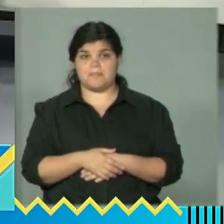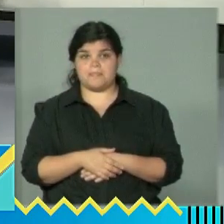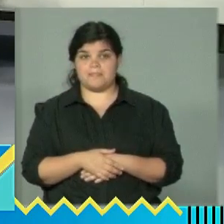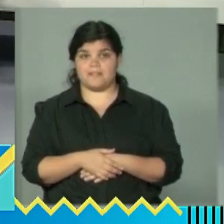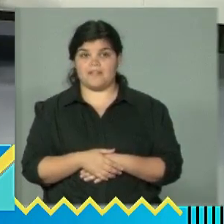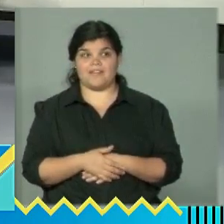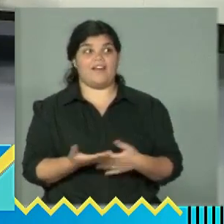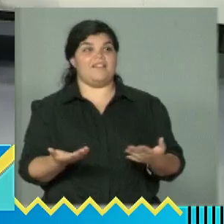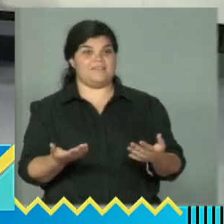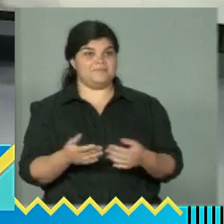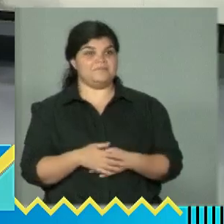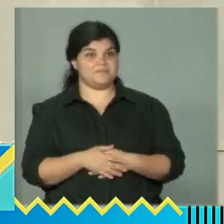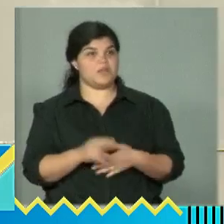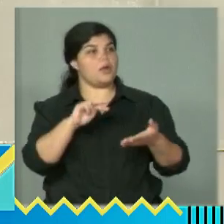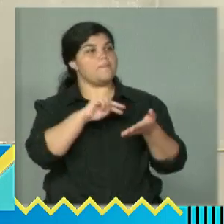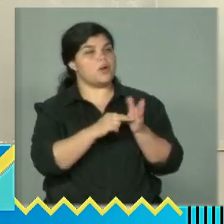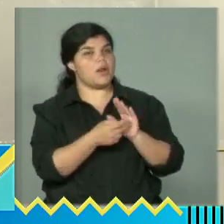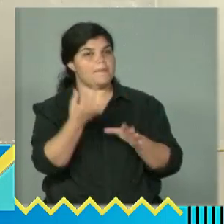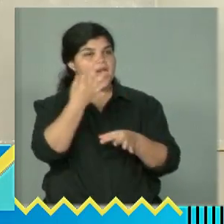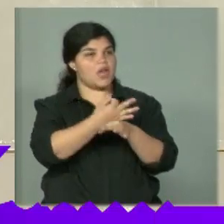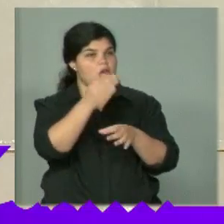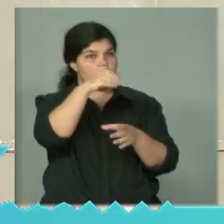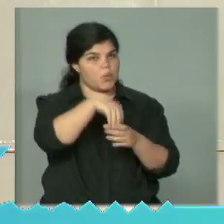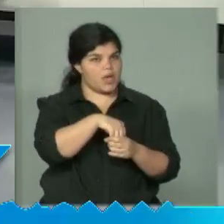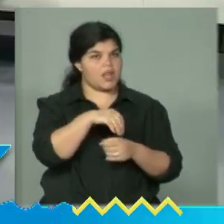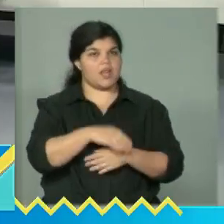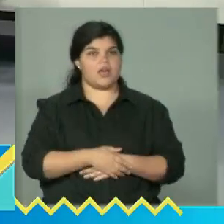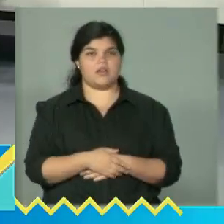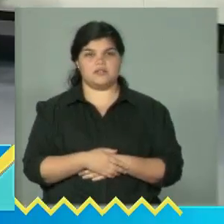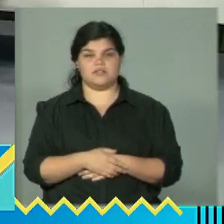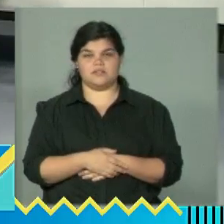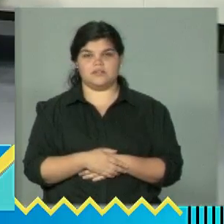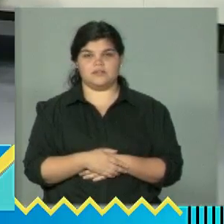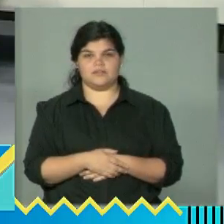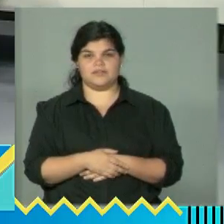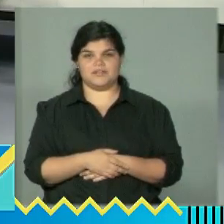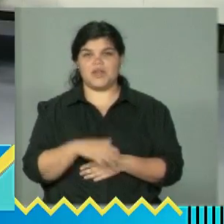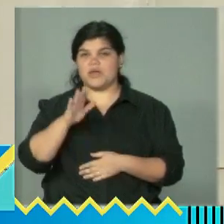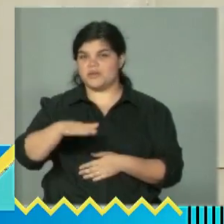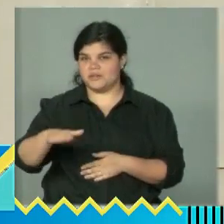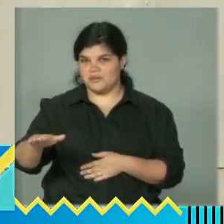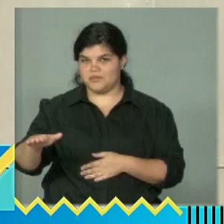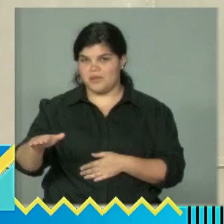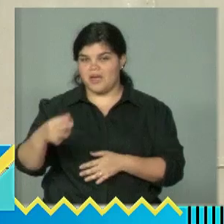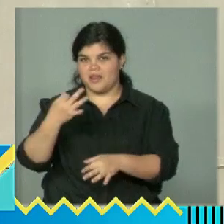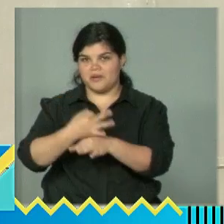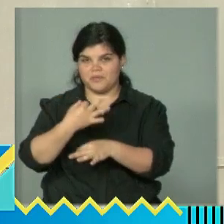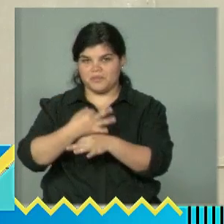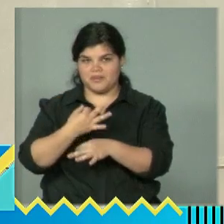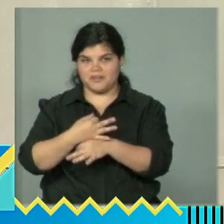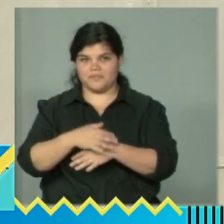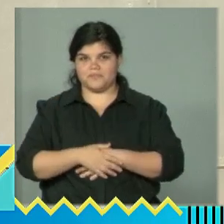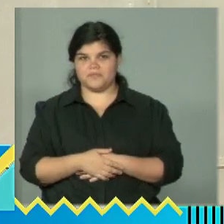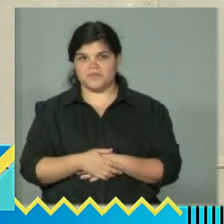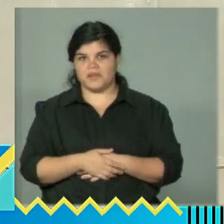En la escuela, algunos problemas que hacen en la escuela. Que la gente, los niños en la escuela, por